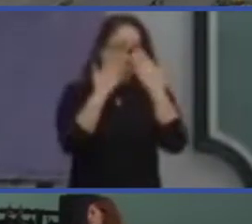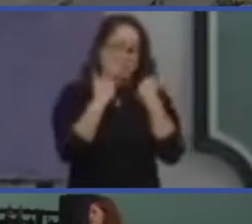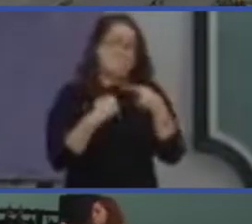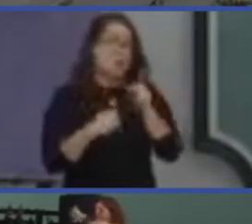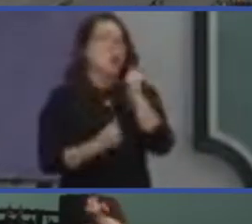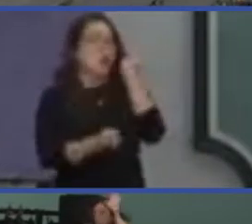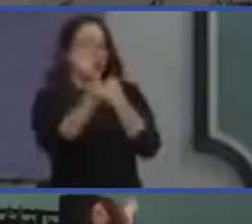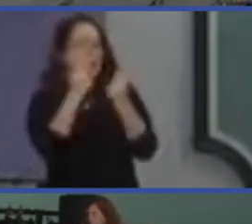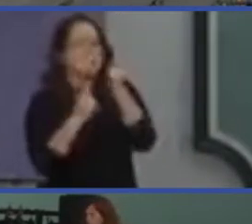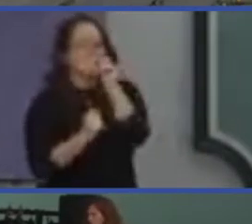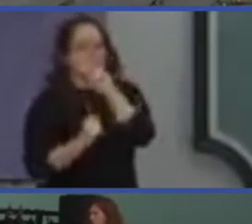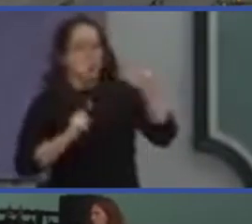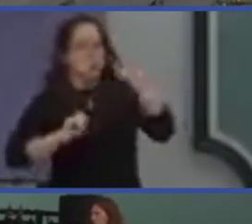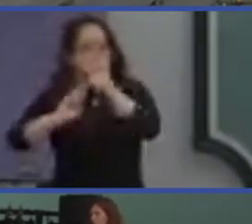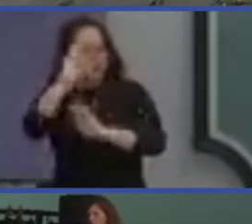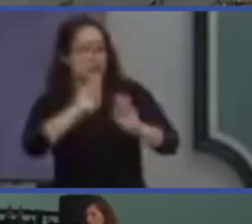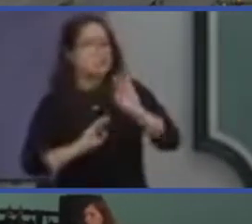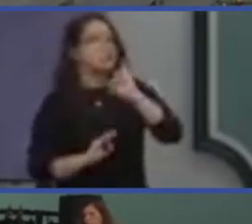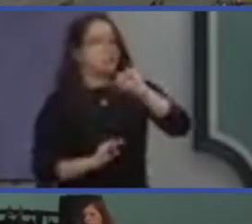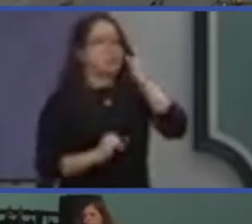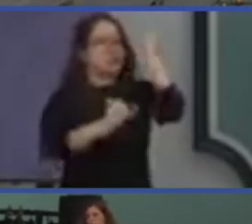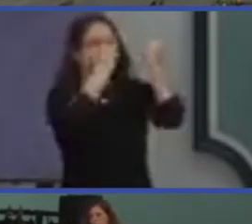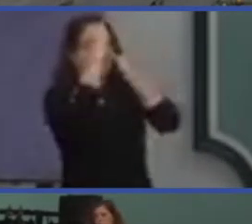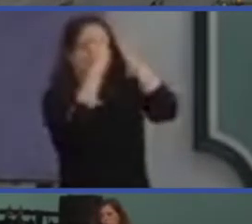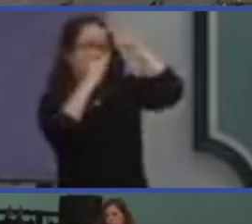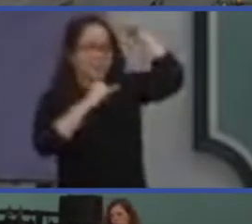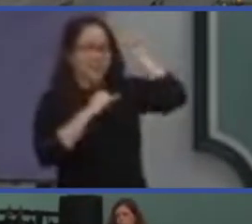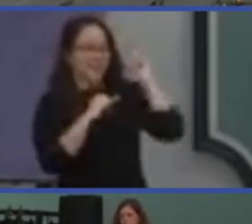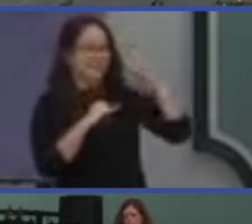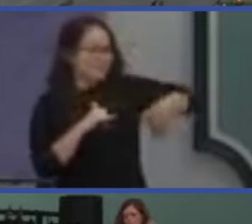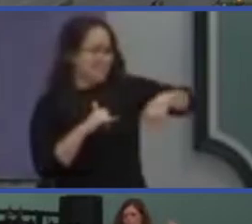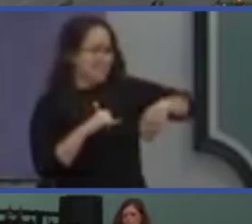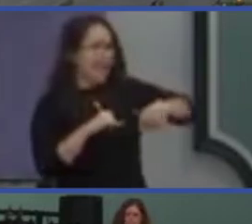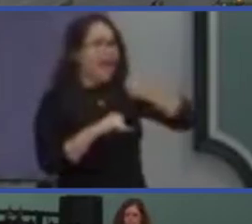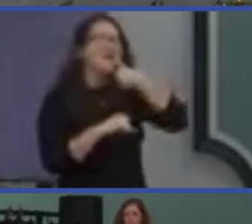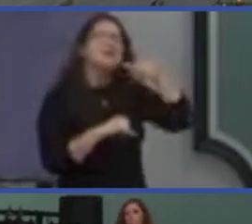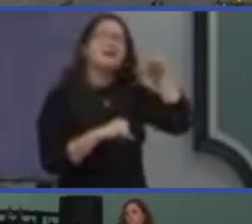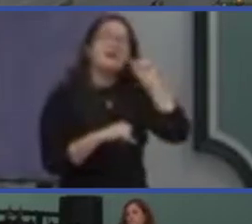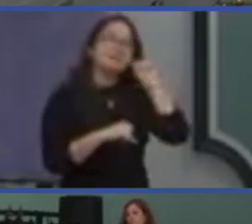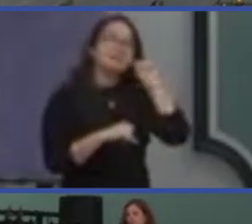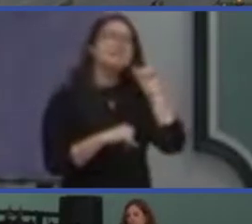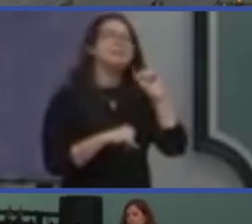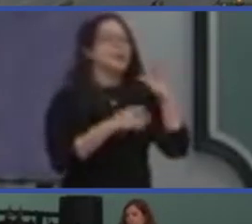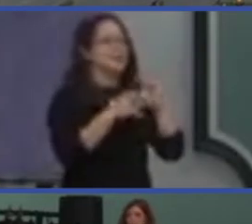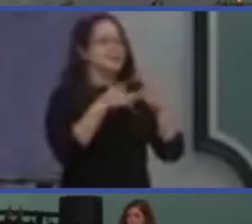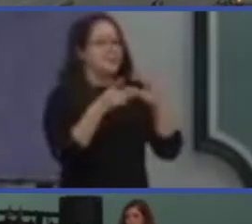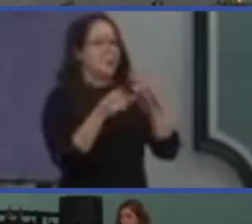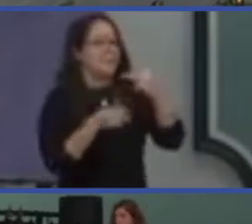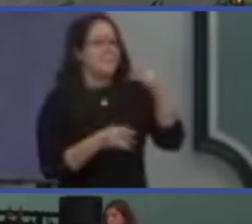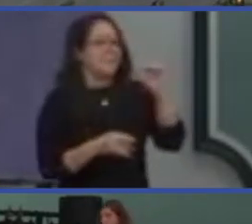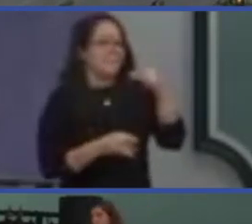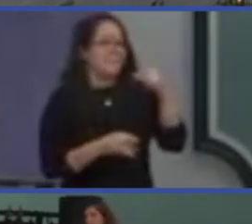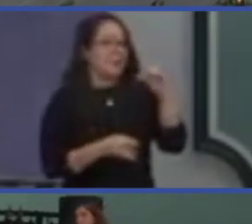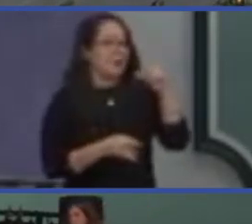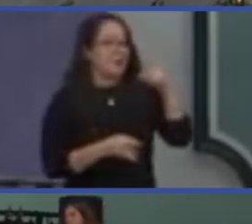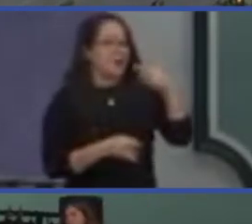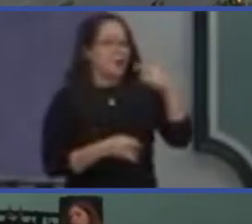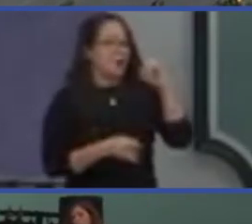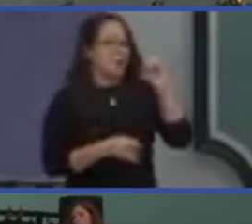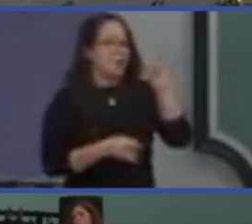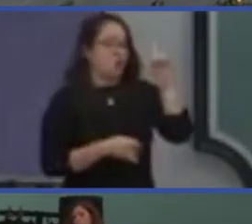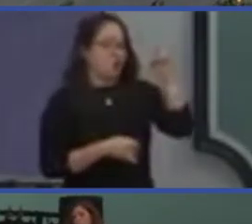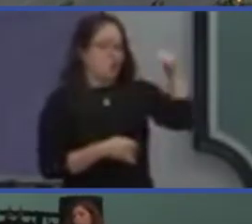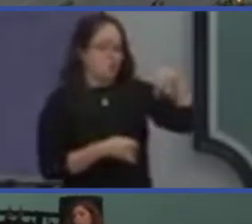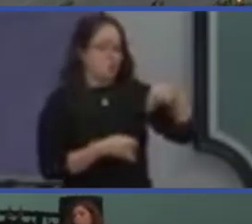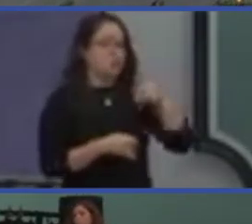eso y unas cosas mucho más locas de las que habló Pepe Gordo nace ayer acerca de mecánica cuántica y cosas